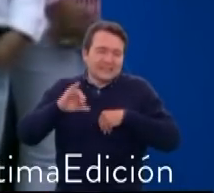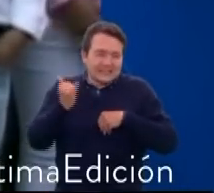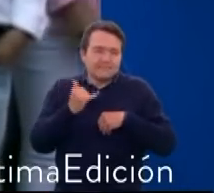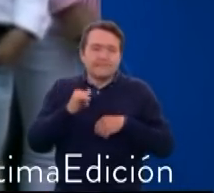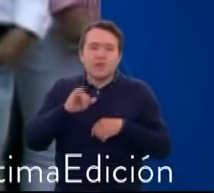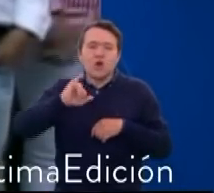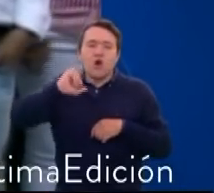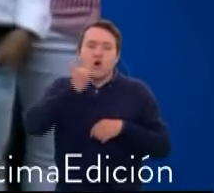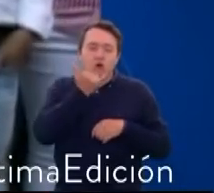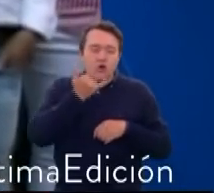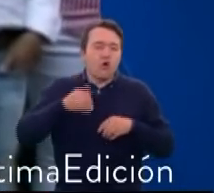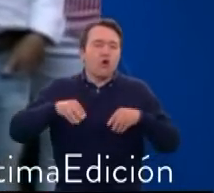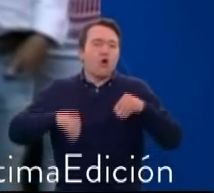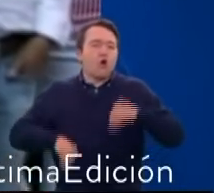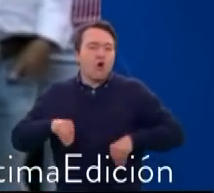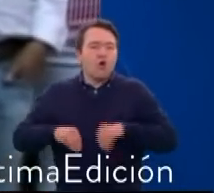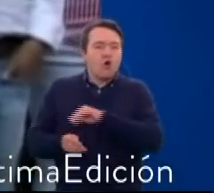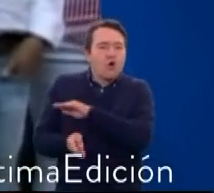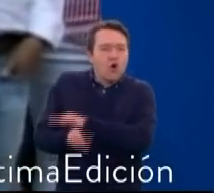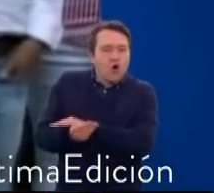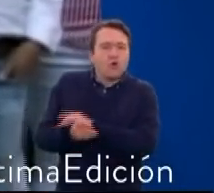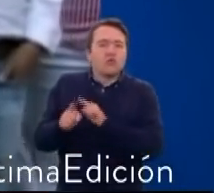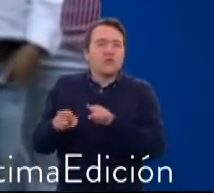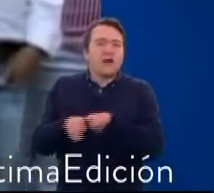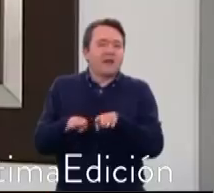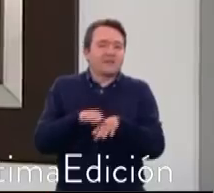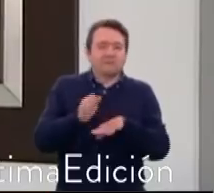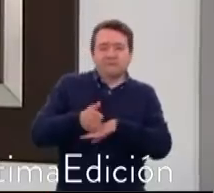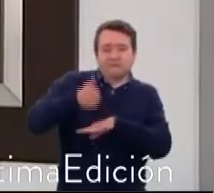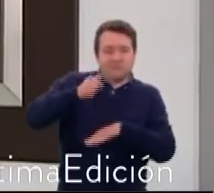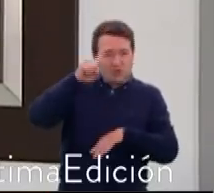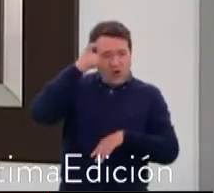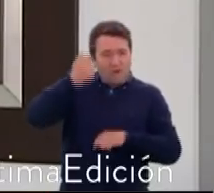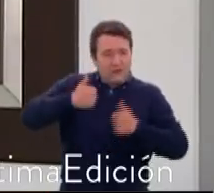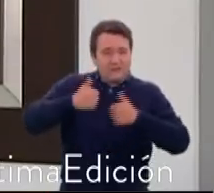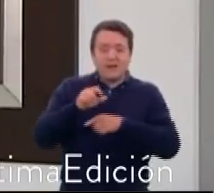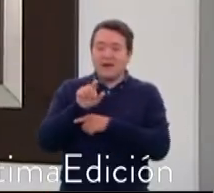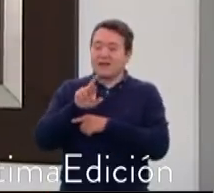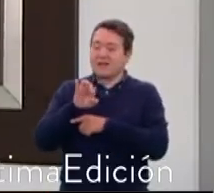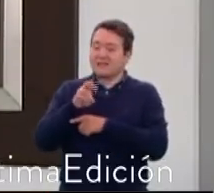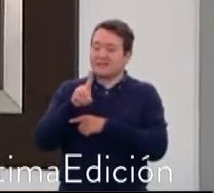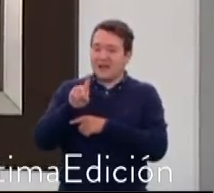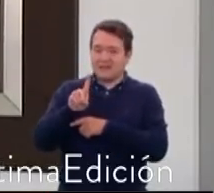de recursos de obras públicas en la administración de Richard Aguilar. Sus testimonios mantienen